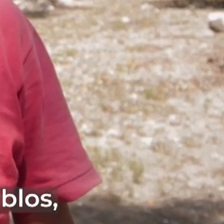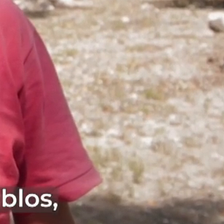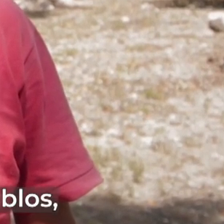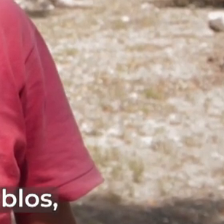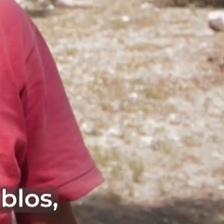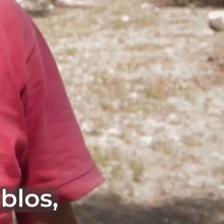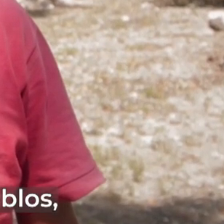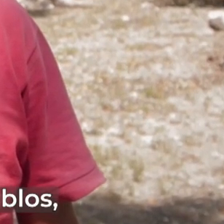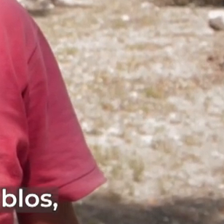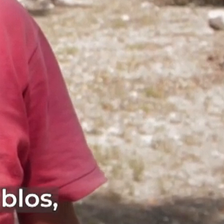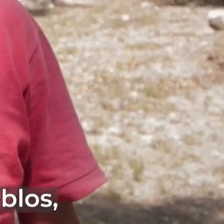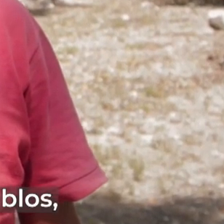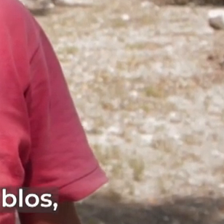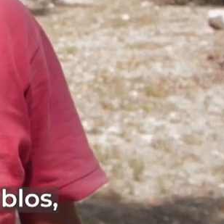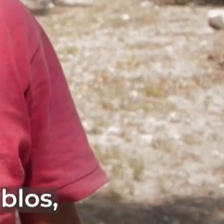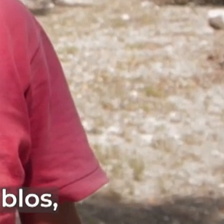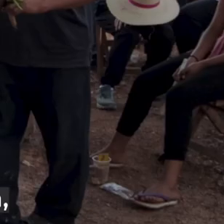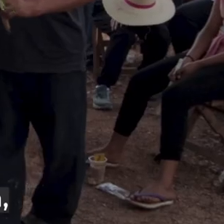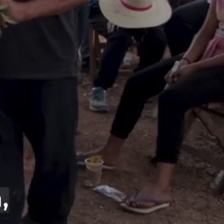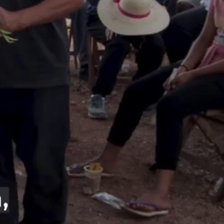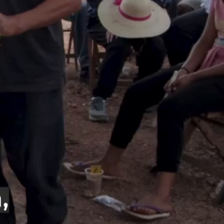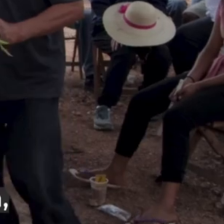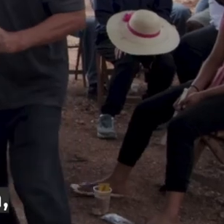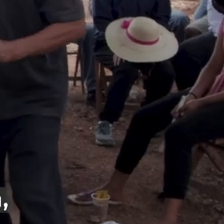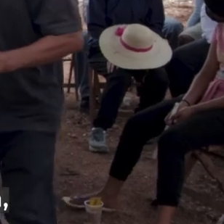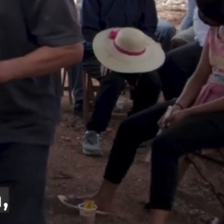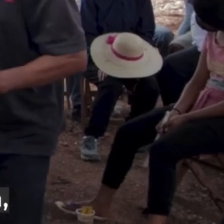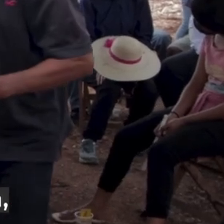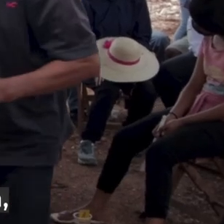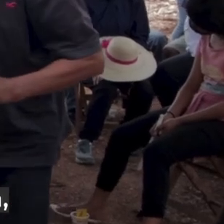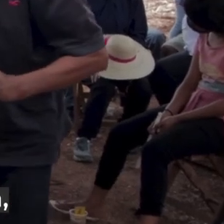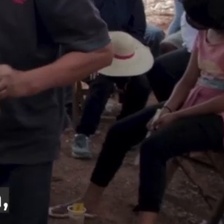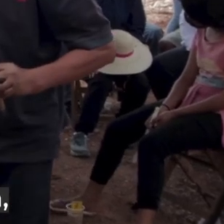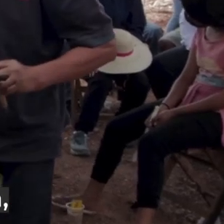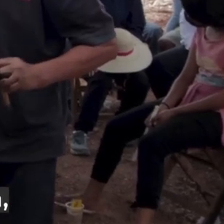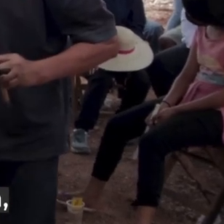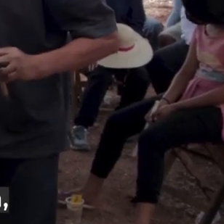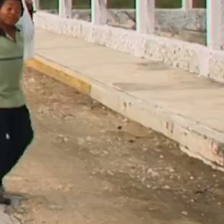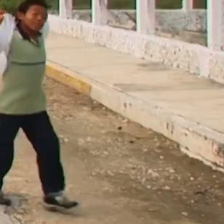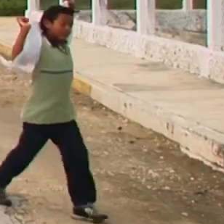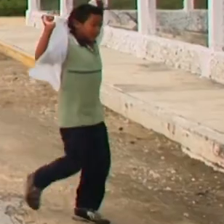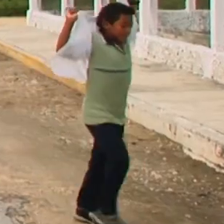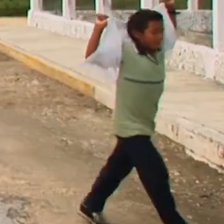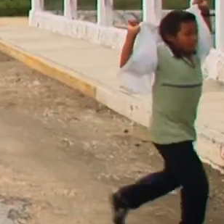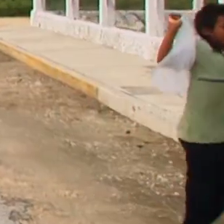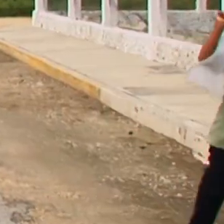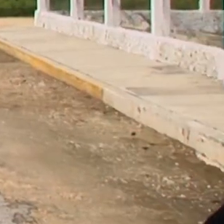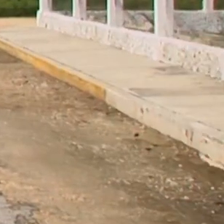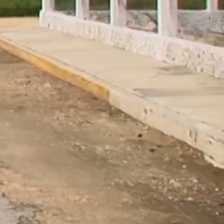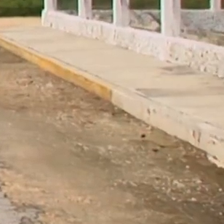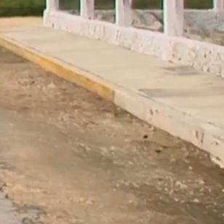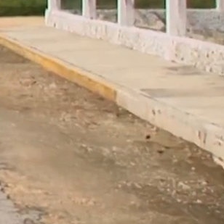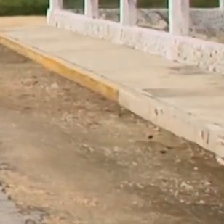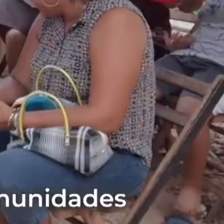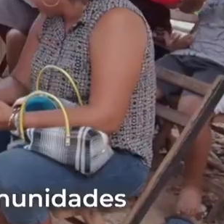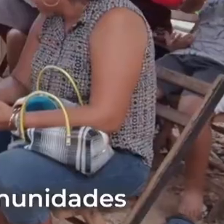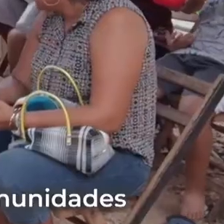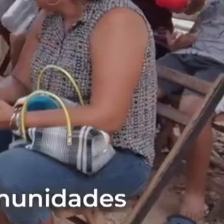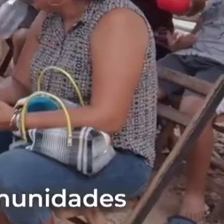recuperar la memoria de nuestros pueblos, fortalecer su sentido de pertenencia, atraer a los visitantes,